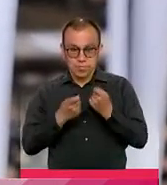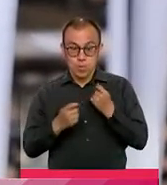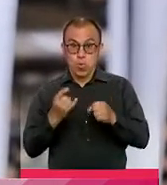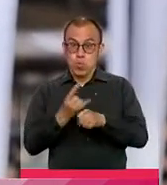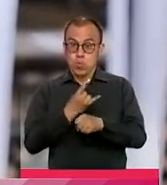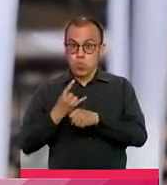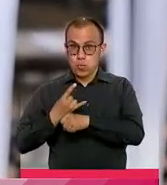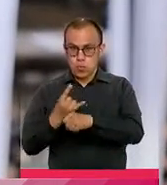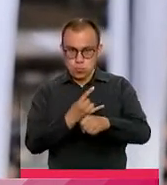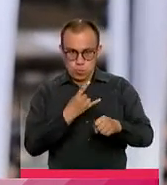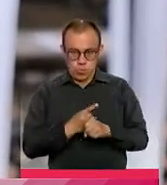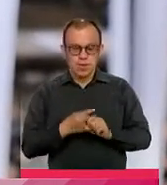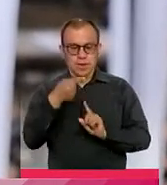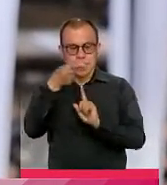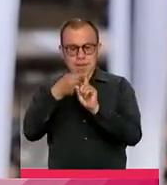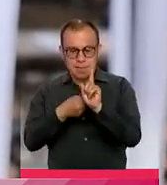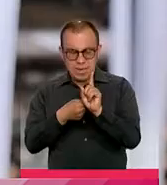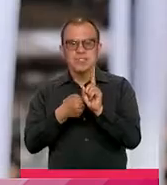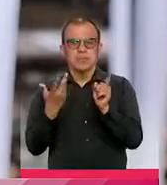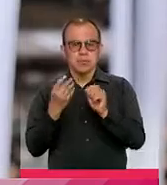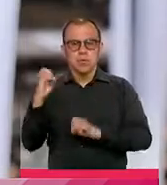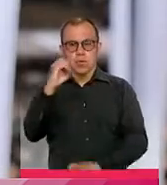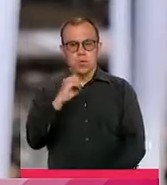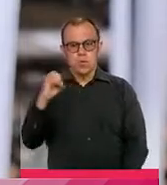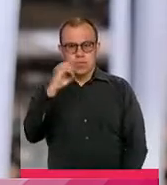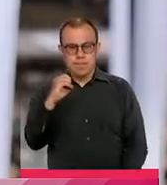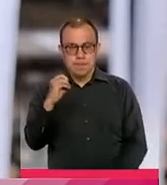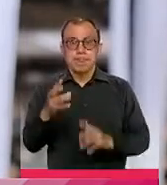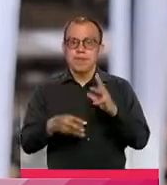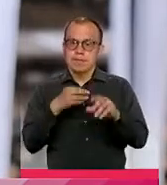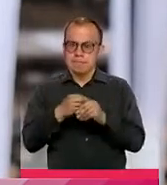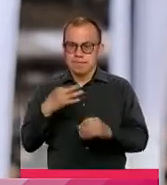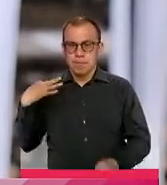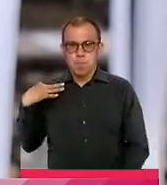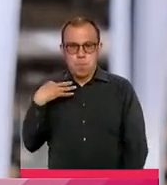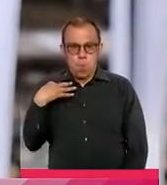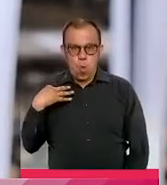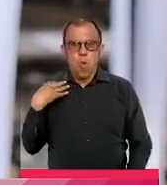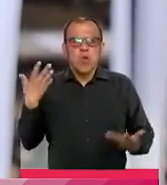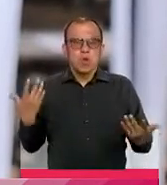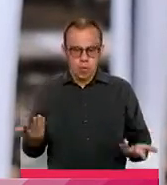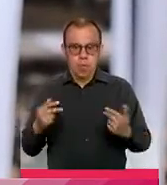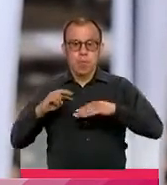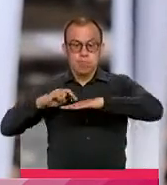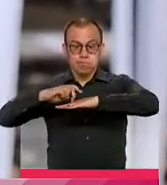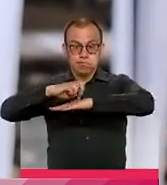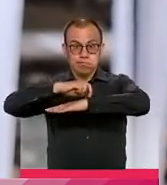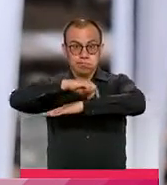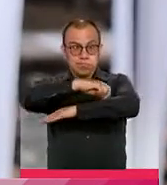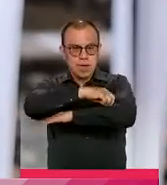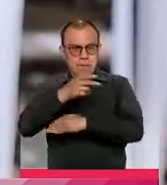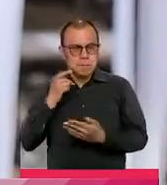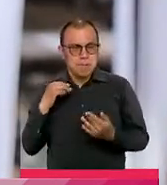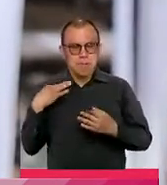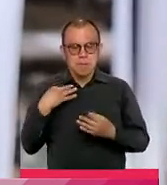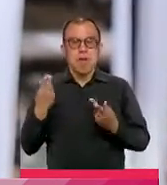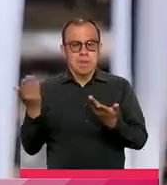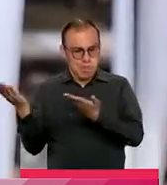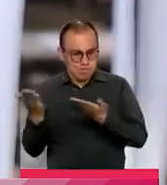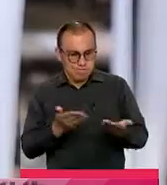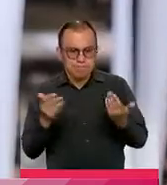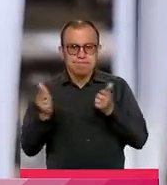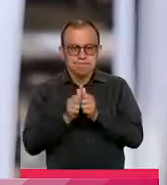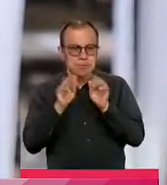bioseguridad. Se va a dar en el mes de octubre. También moda, a cielo abierto, que va a ser unos desfiles itinerantes que los va a invitar a que nos